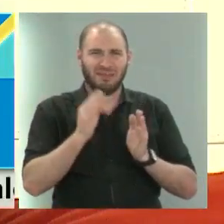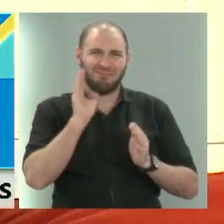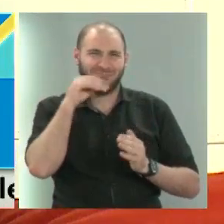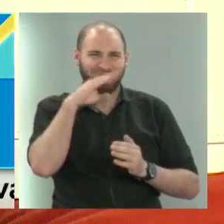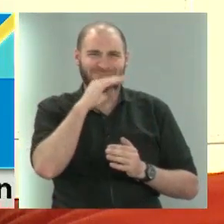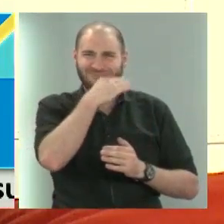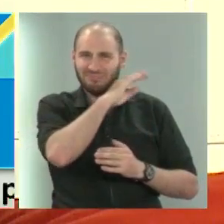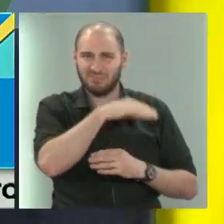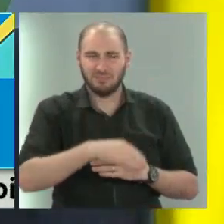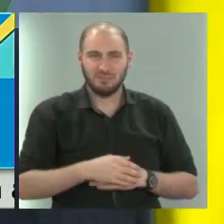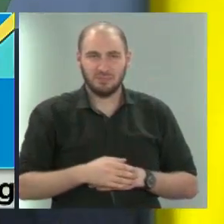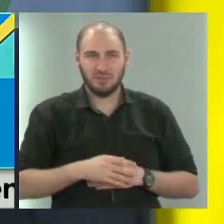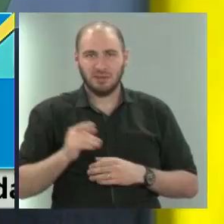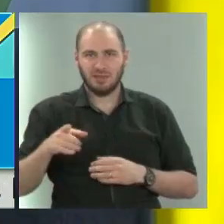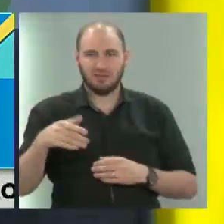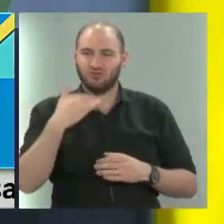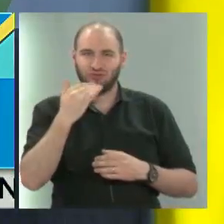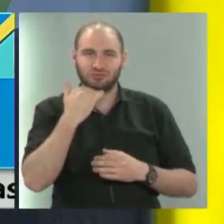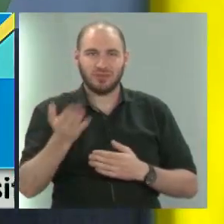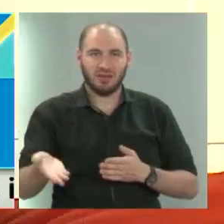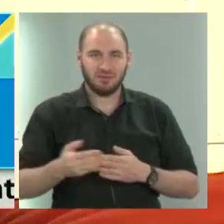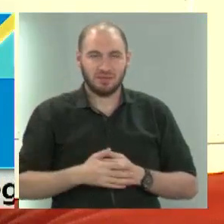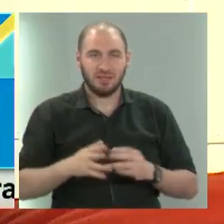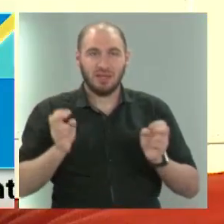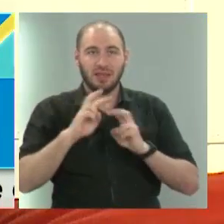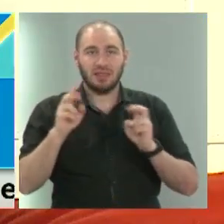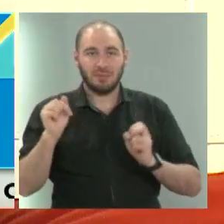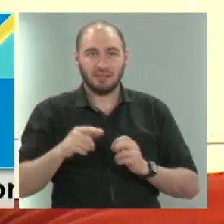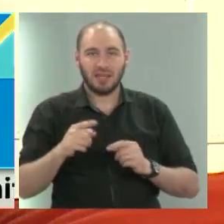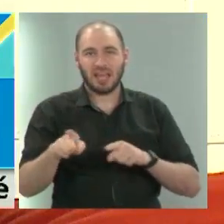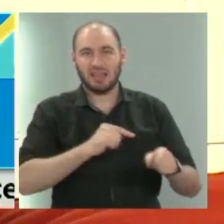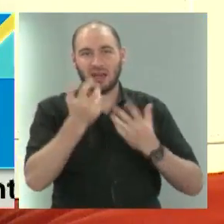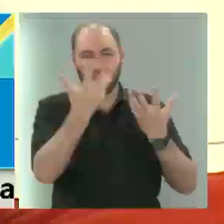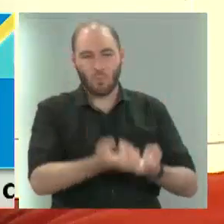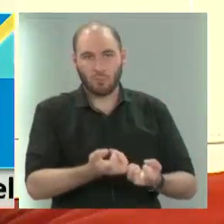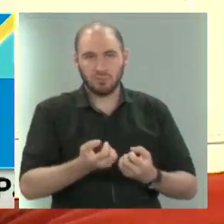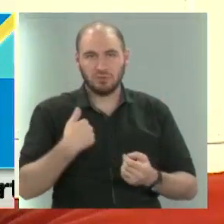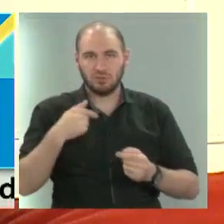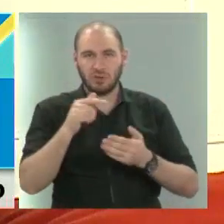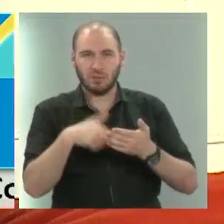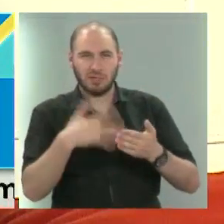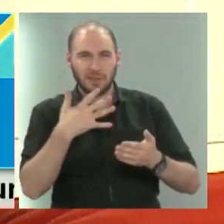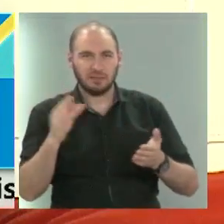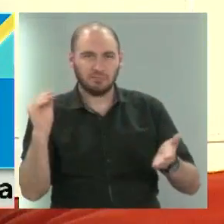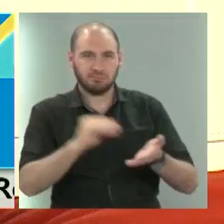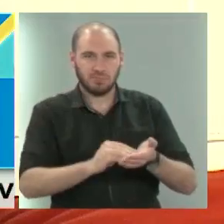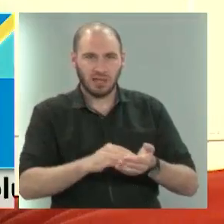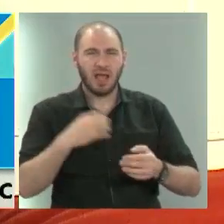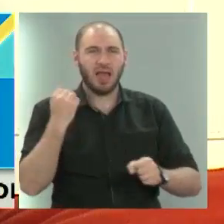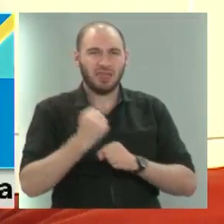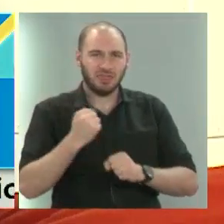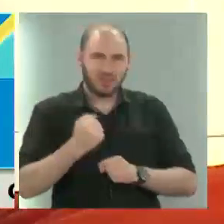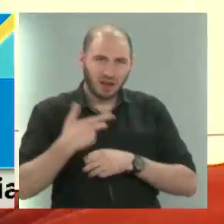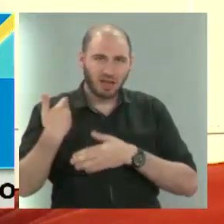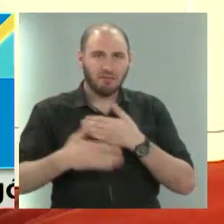desprolijo, no poco inteligente, ¿no? El tema es bajarlo de internet, nada más encontré algo parecido y lo puse. Hay toda una tarea, Sí.